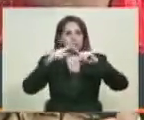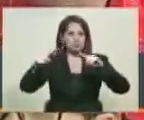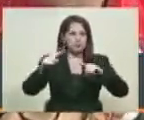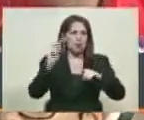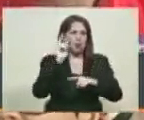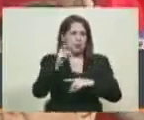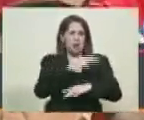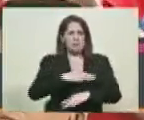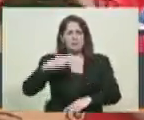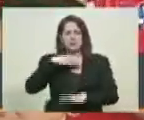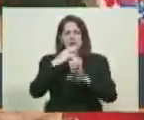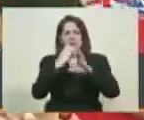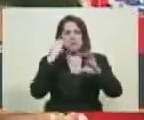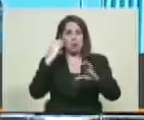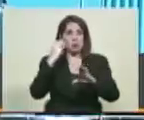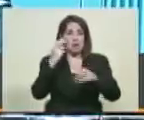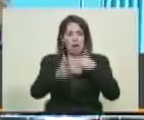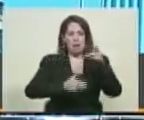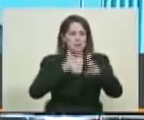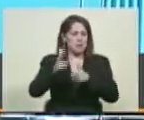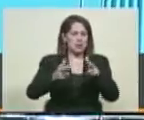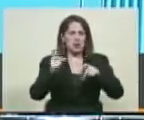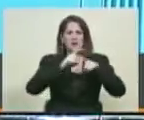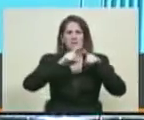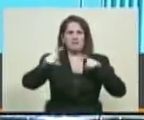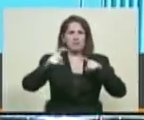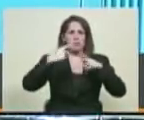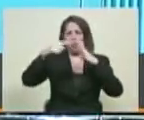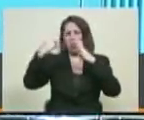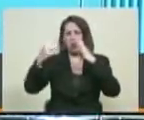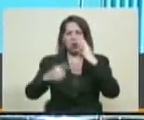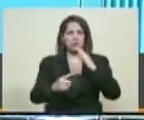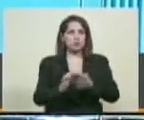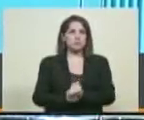misión transporte, del metro, los ferrocarriles.